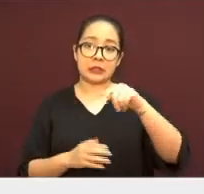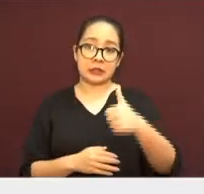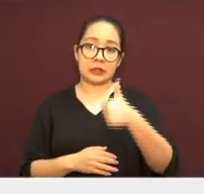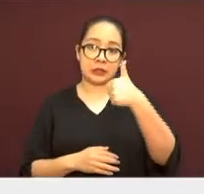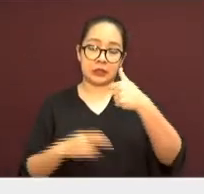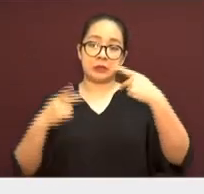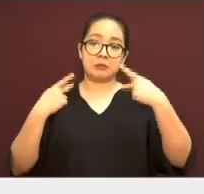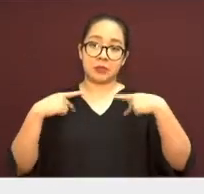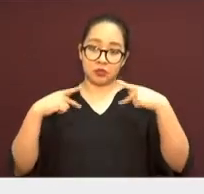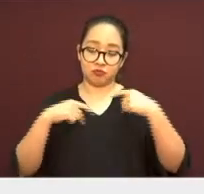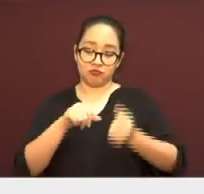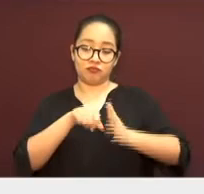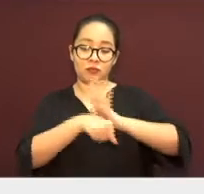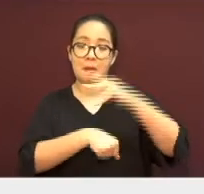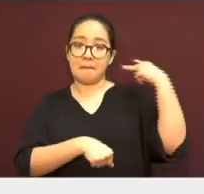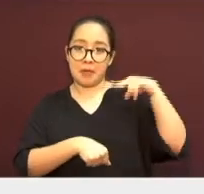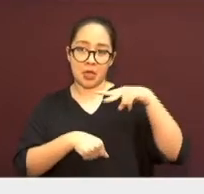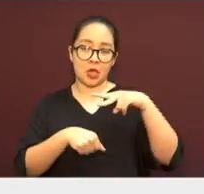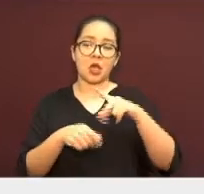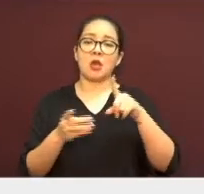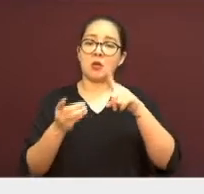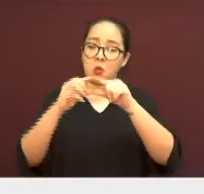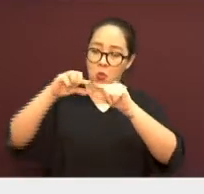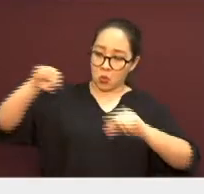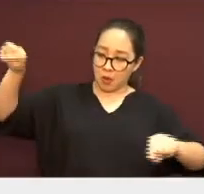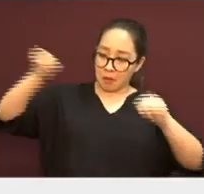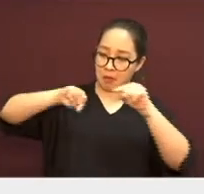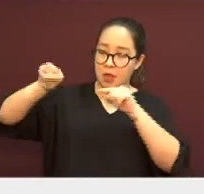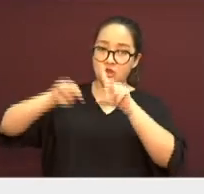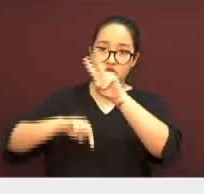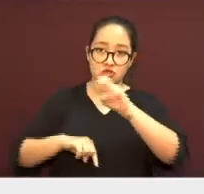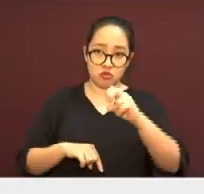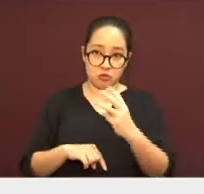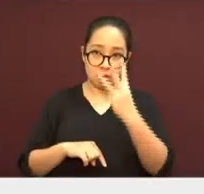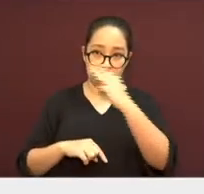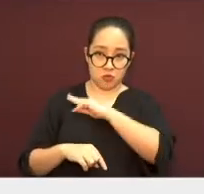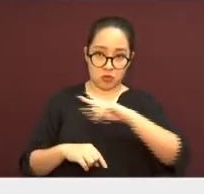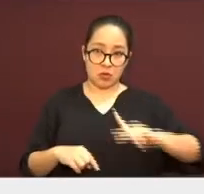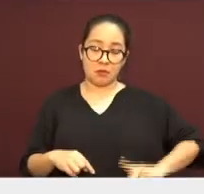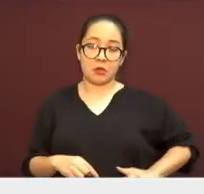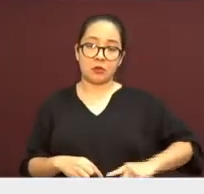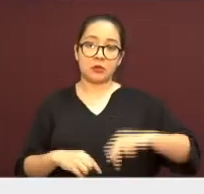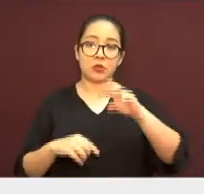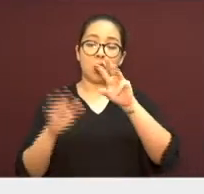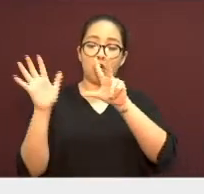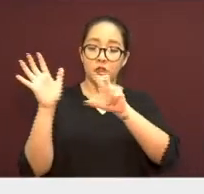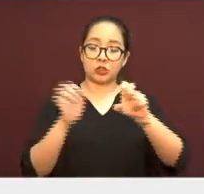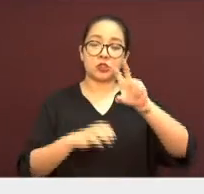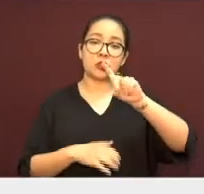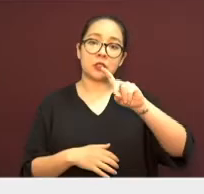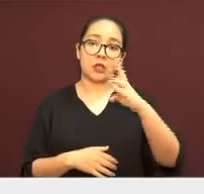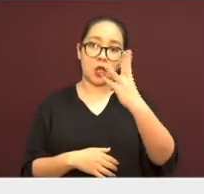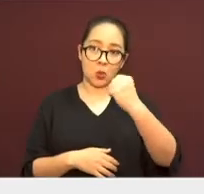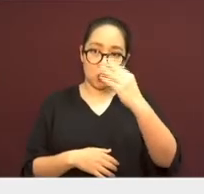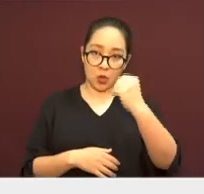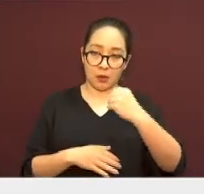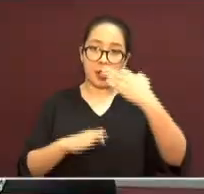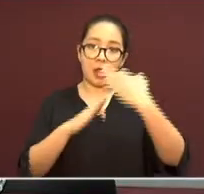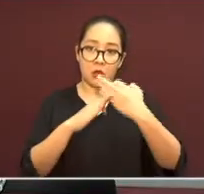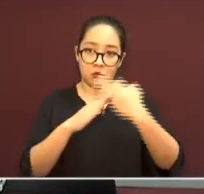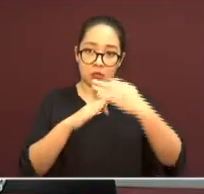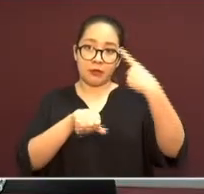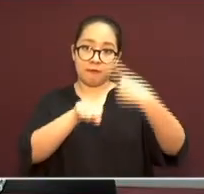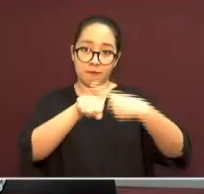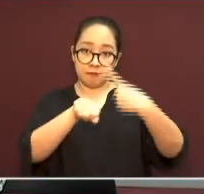203 municipios los casos actuales son 839 se consideran activos recuerden